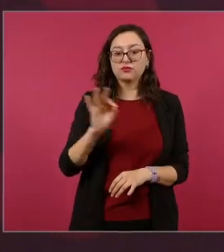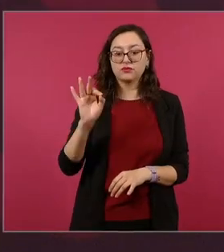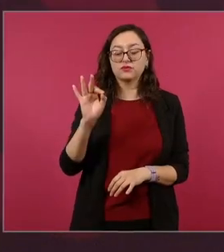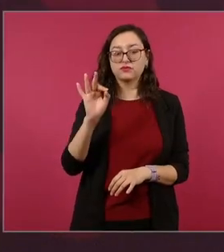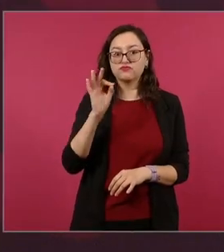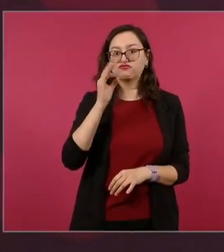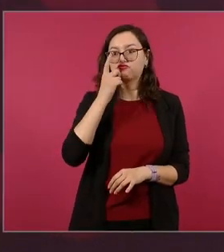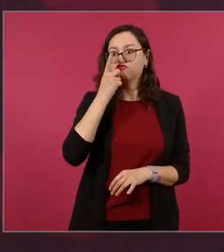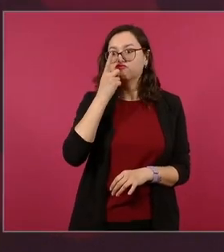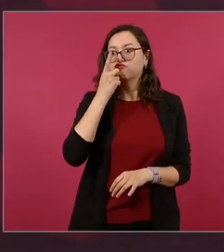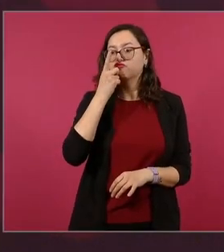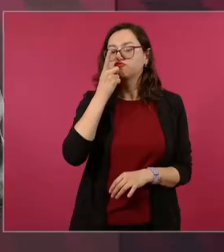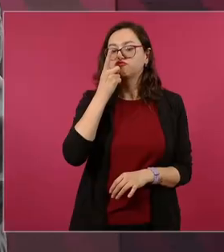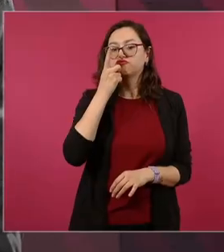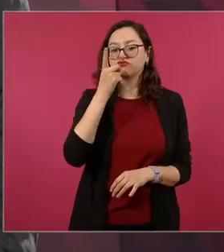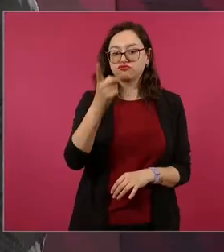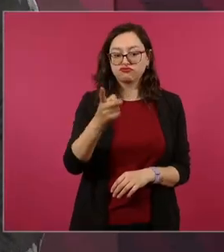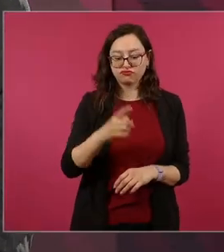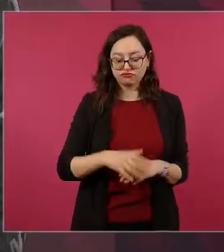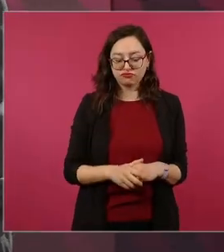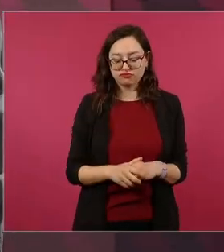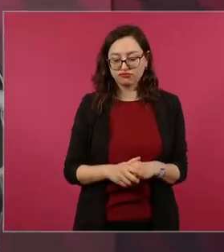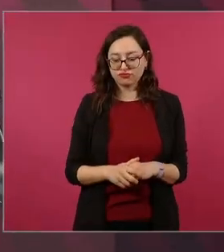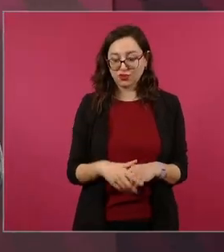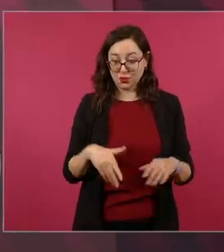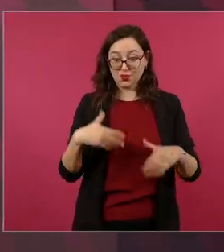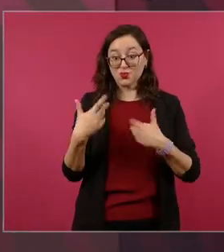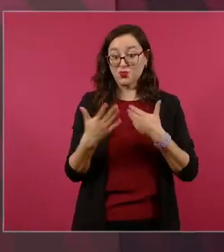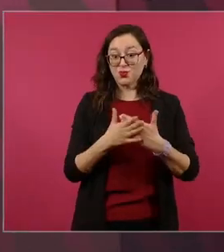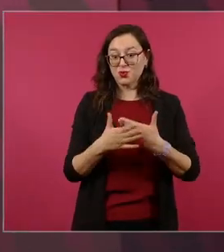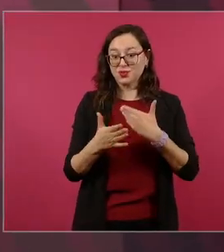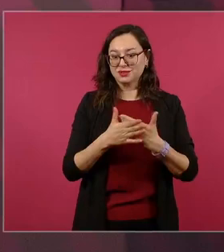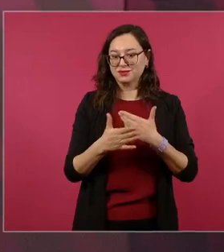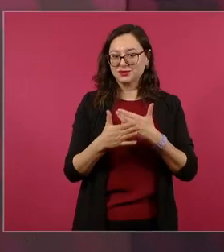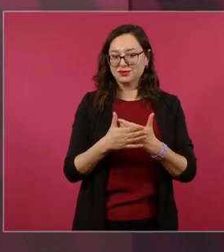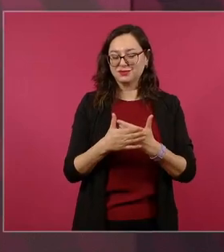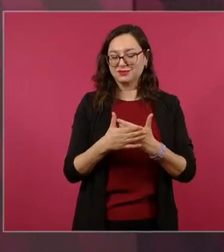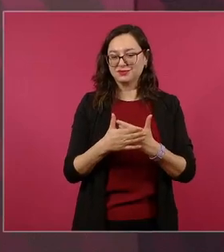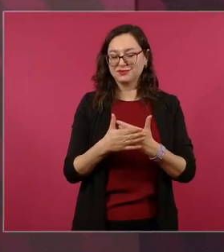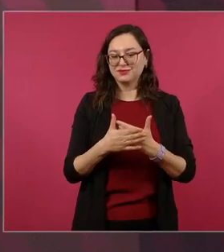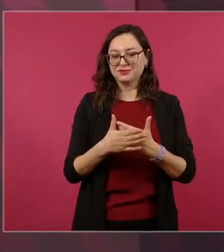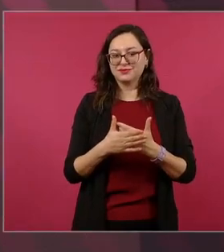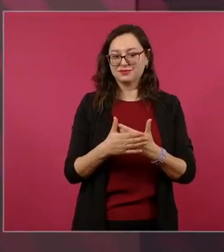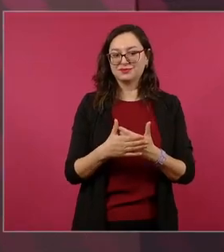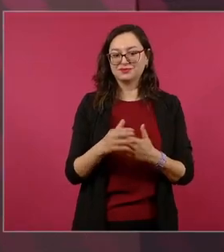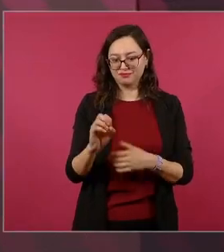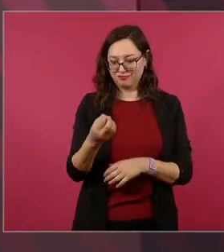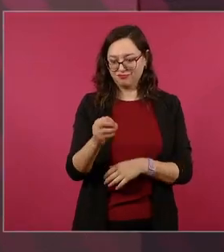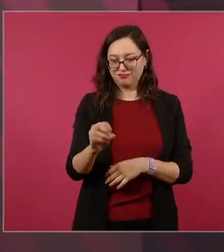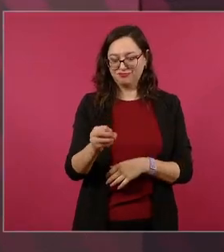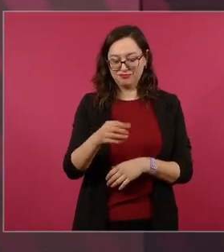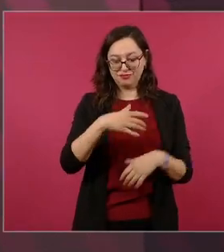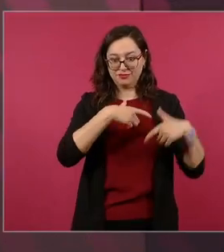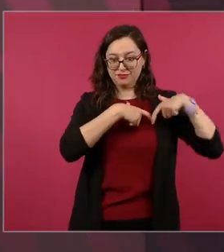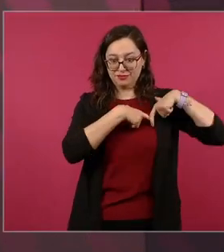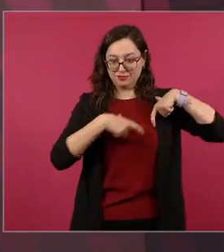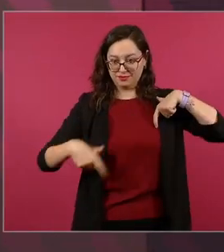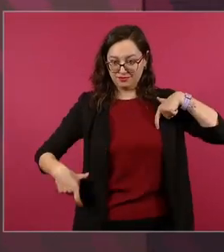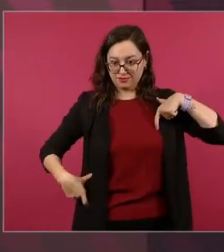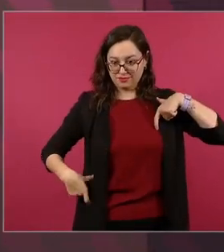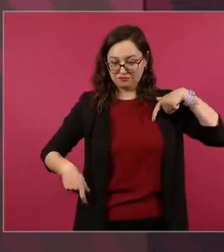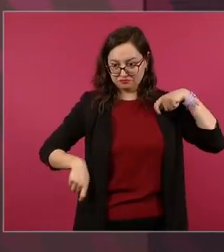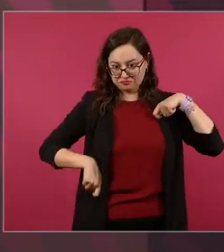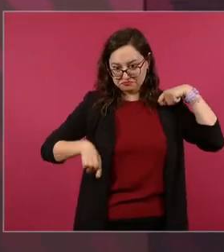cuando le entregue la banda a Claudia, misión cumplida.